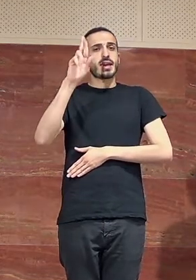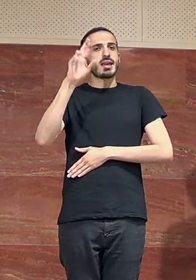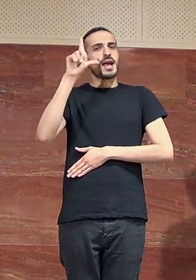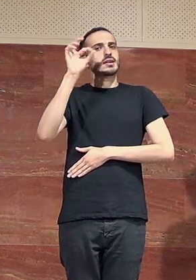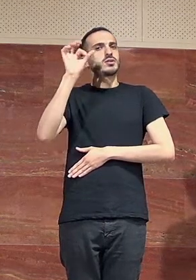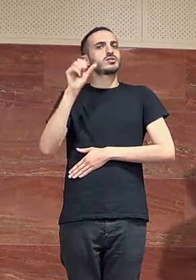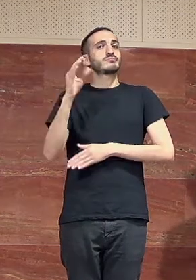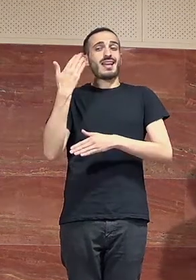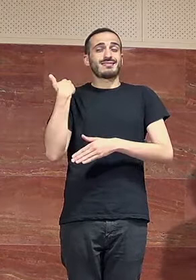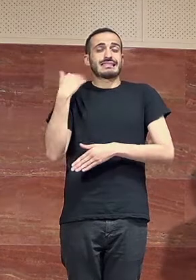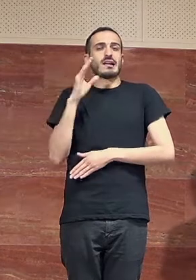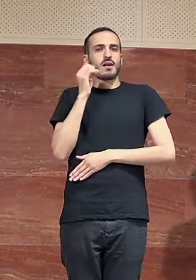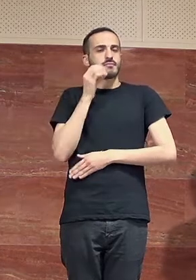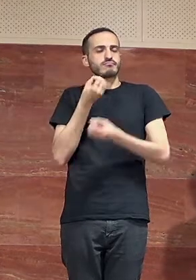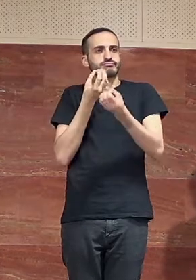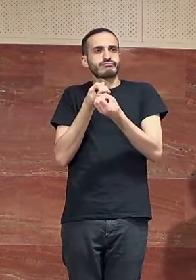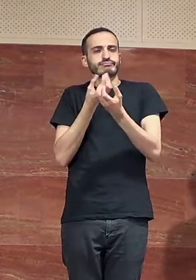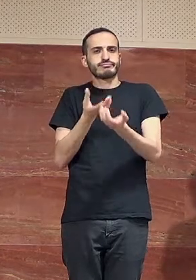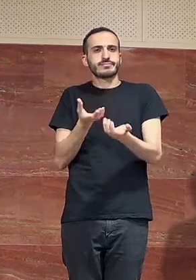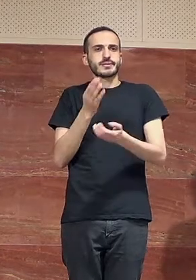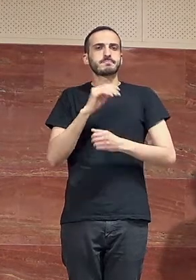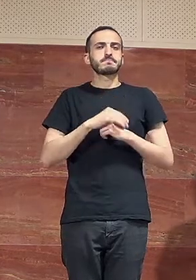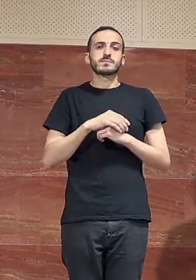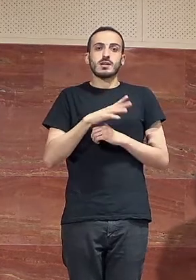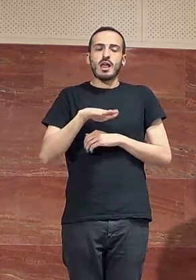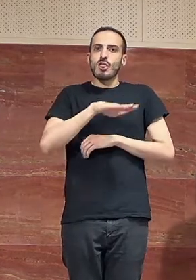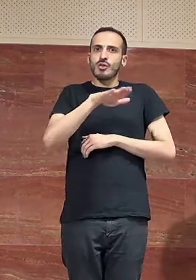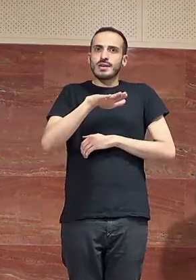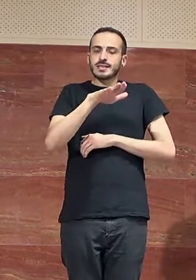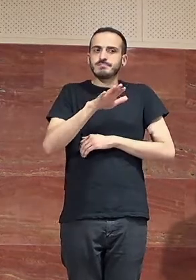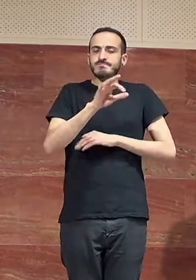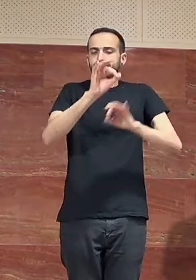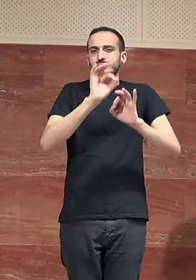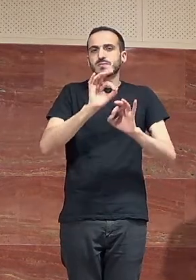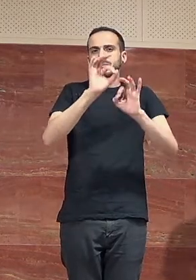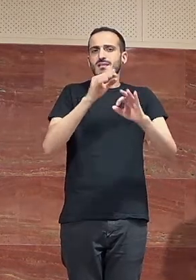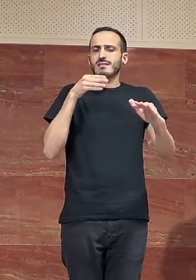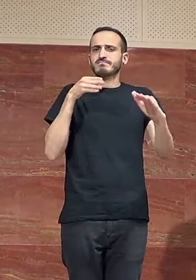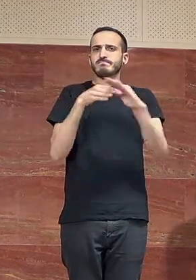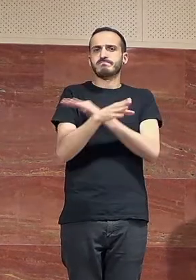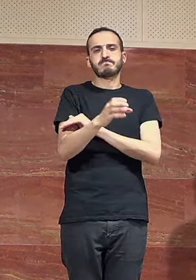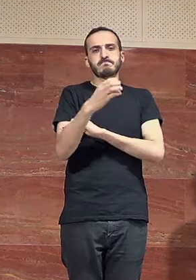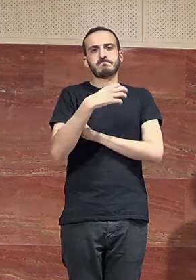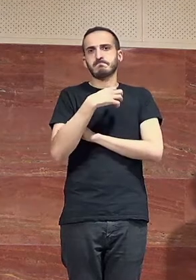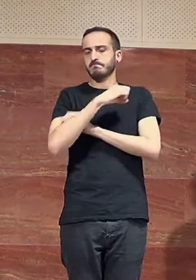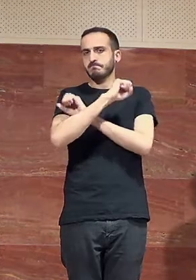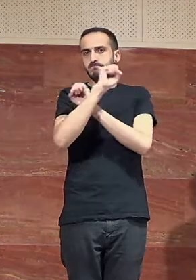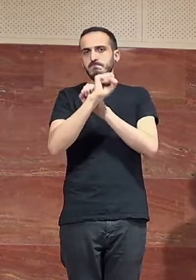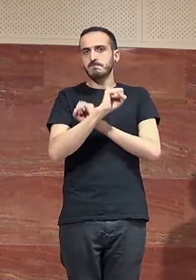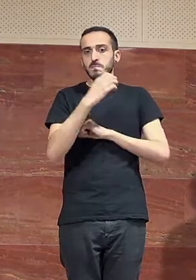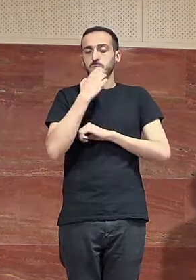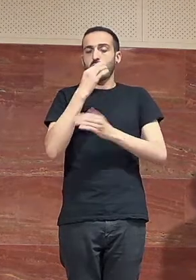muy graves. Hay lugares en los que físicamente es imposible llegar. De la misma manera que dentro de la ciudad hay muchas